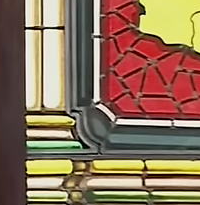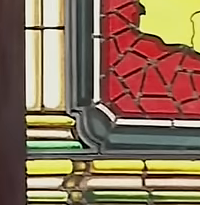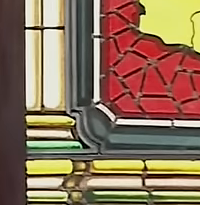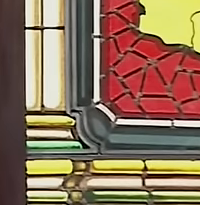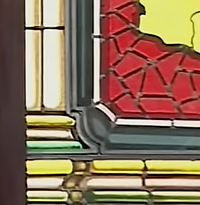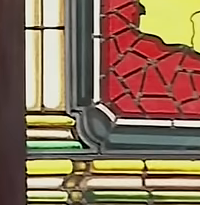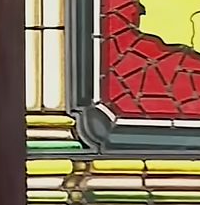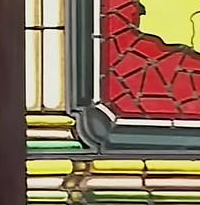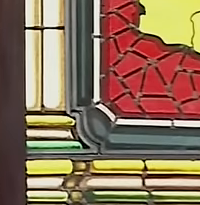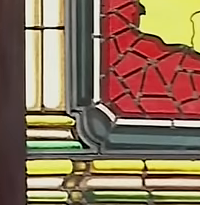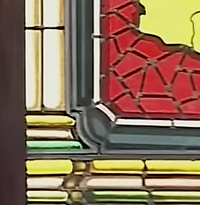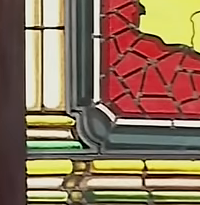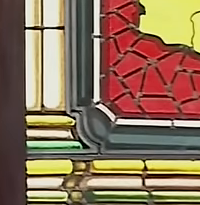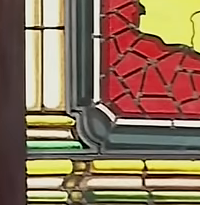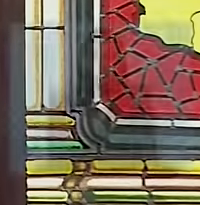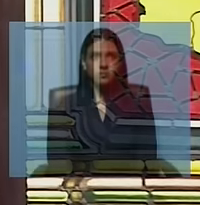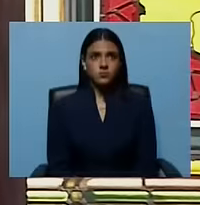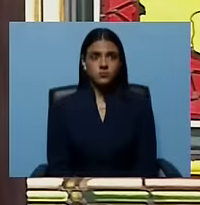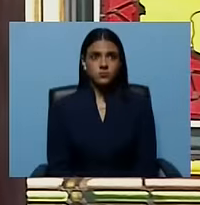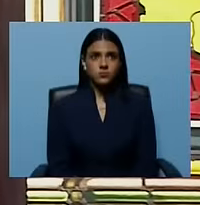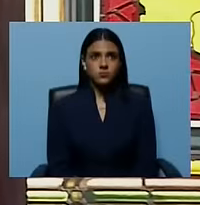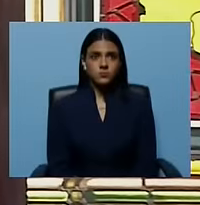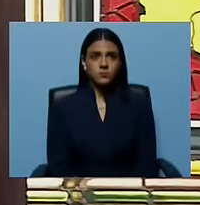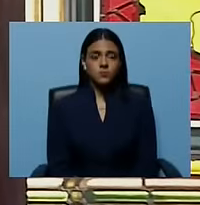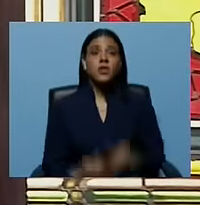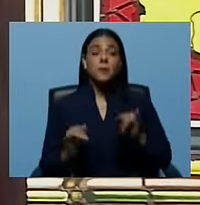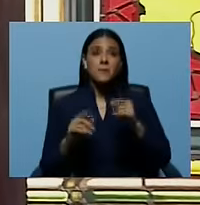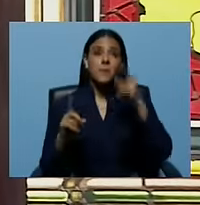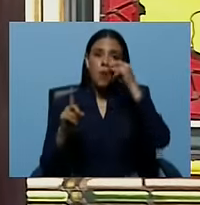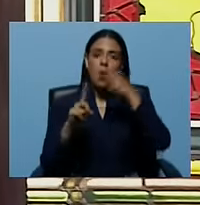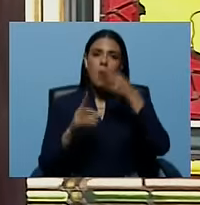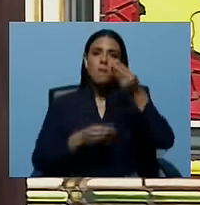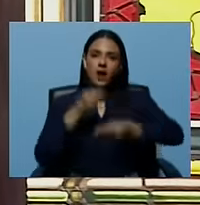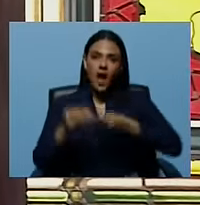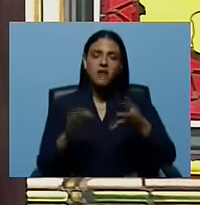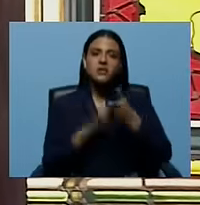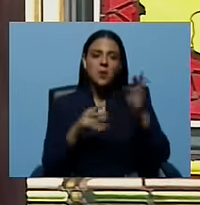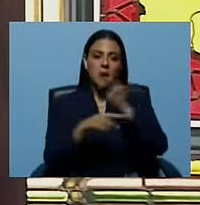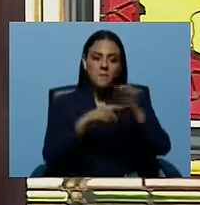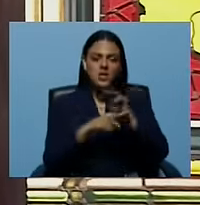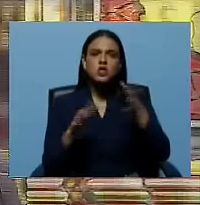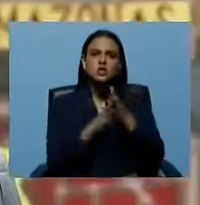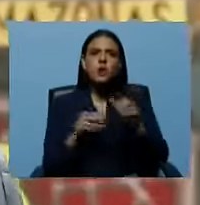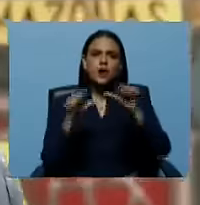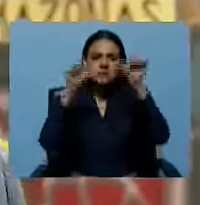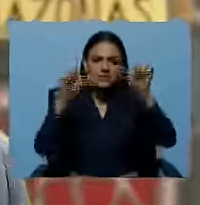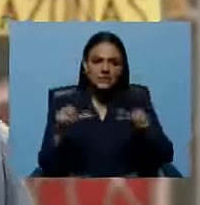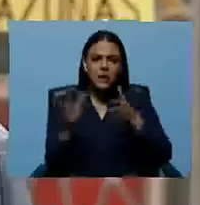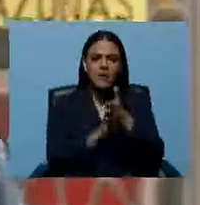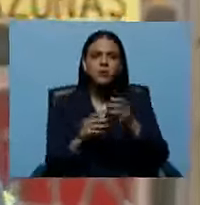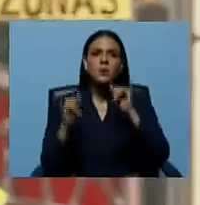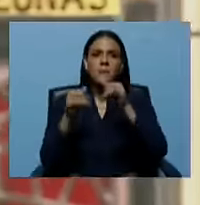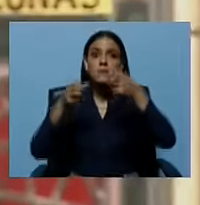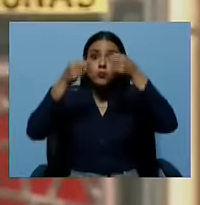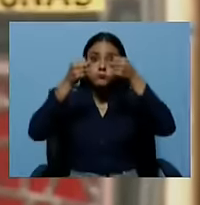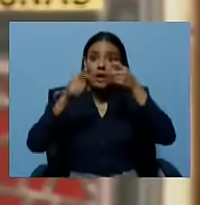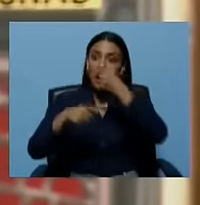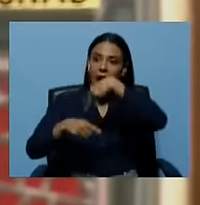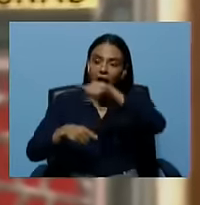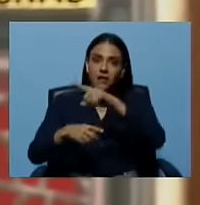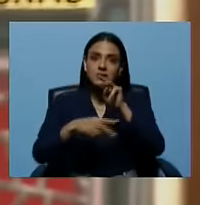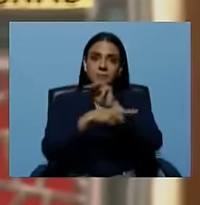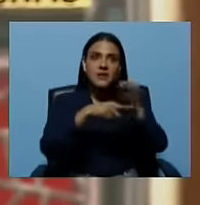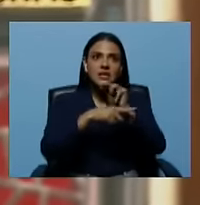revolucionario también del Táchira, Julio García Jarpa, ministro del sistema penitenciario. En el momento preciso